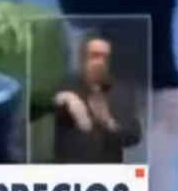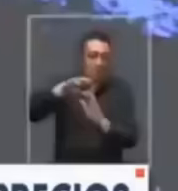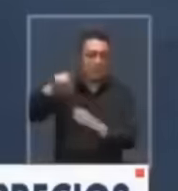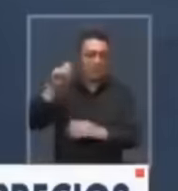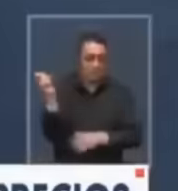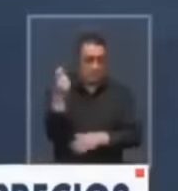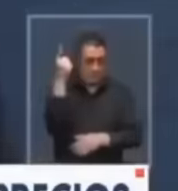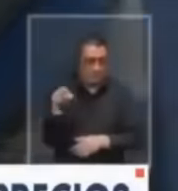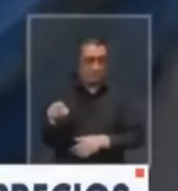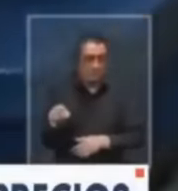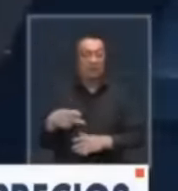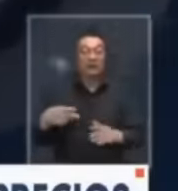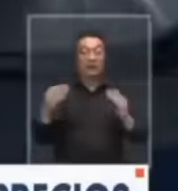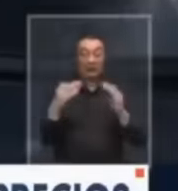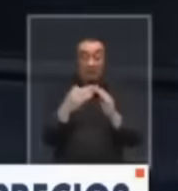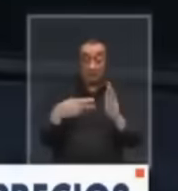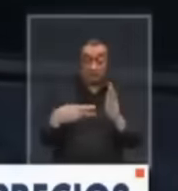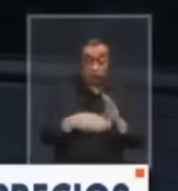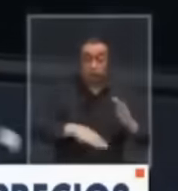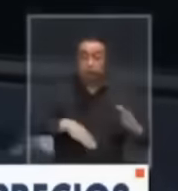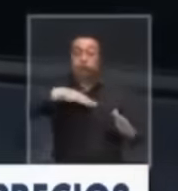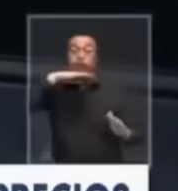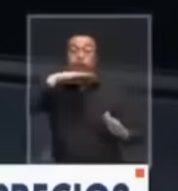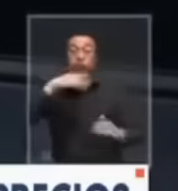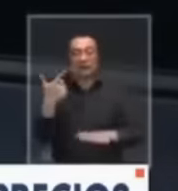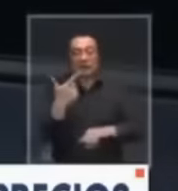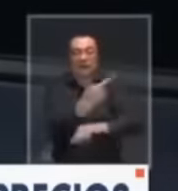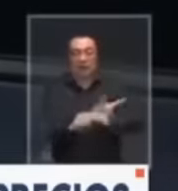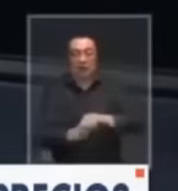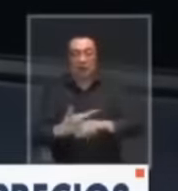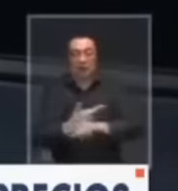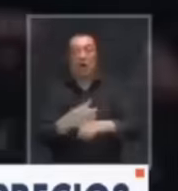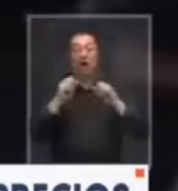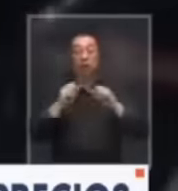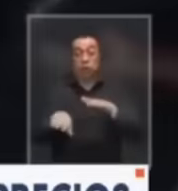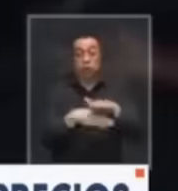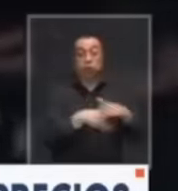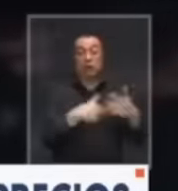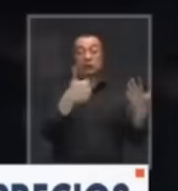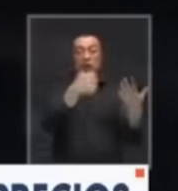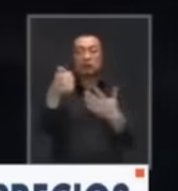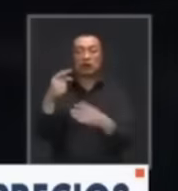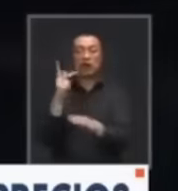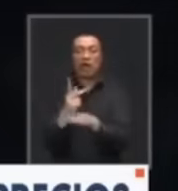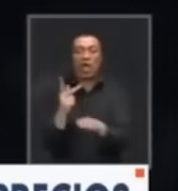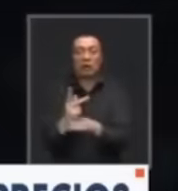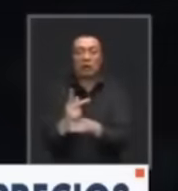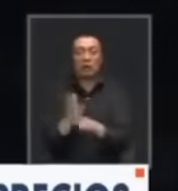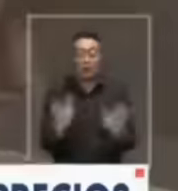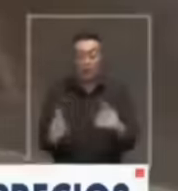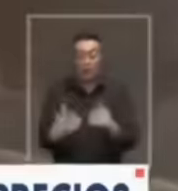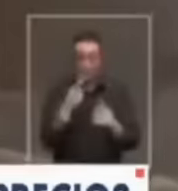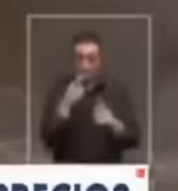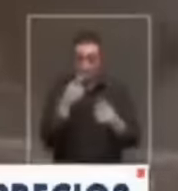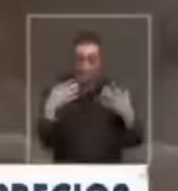primeros. La carga domiciliaria completa demora unas 7 horas y entrega autonomía de hasta 600 kilómetros. Para la batería más grande del modelo